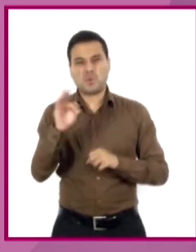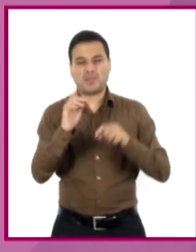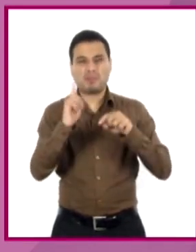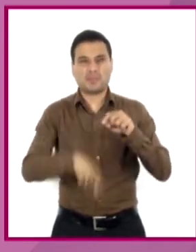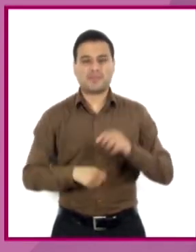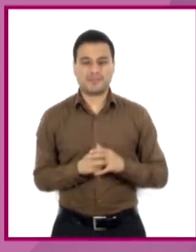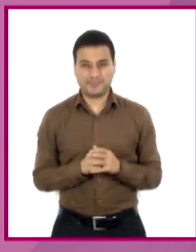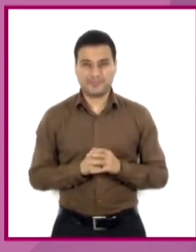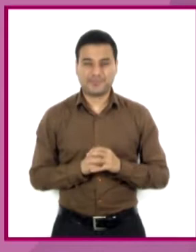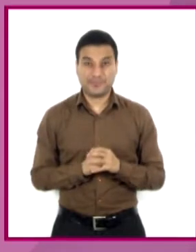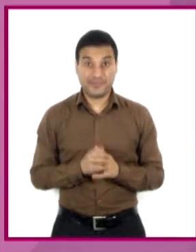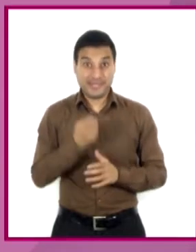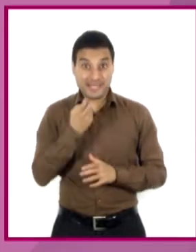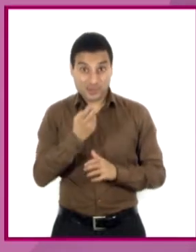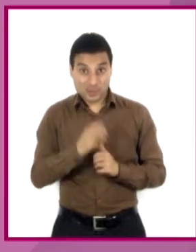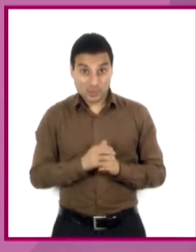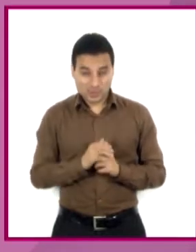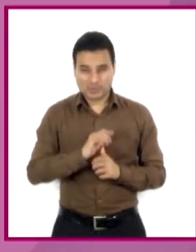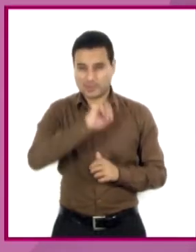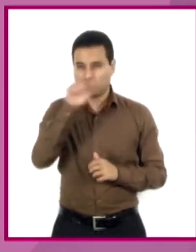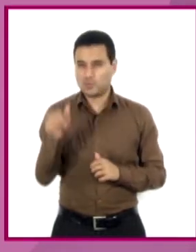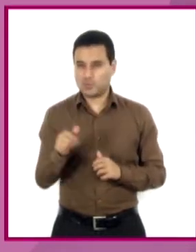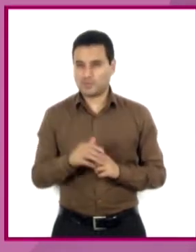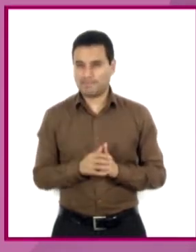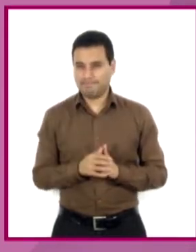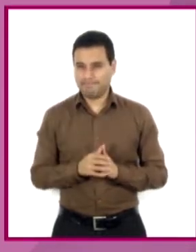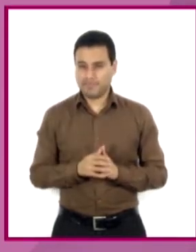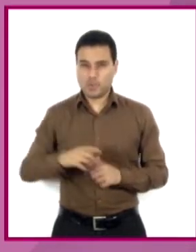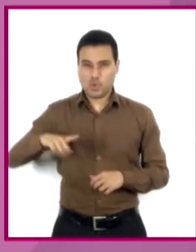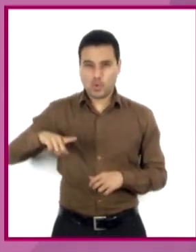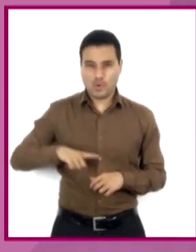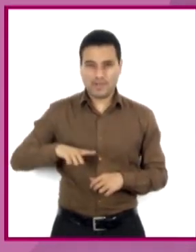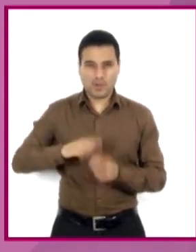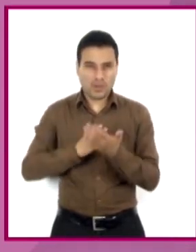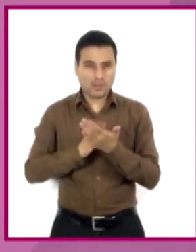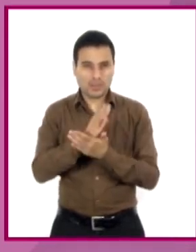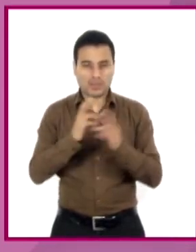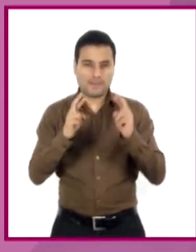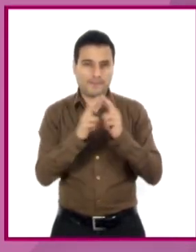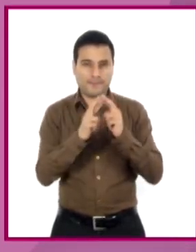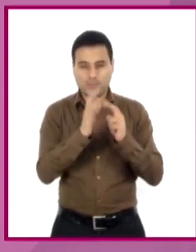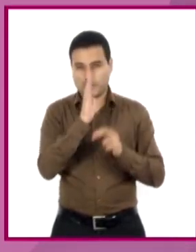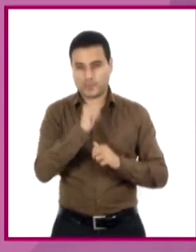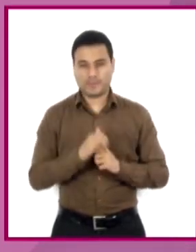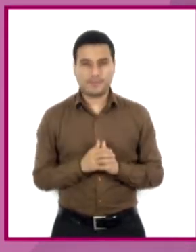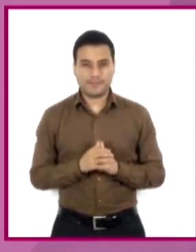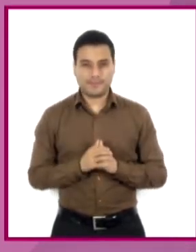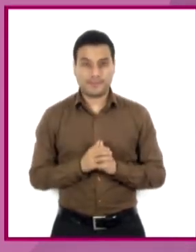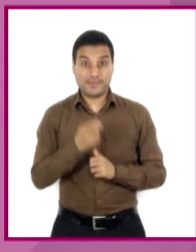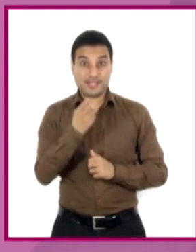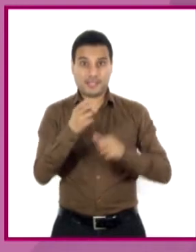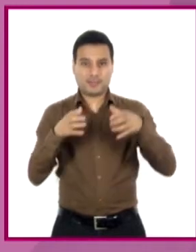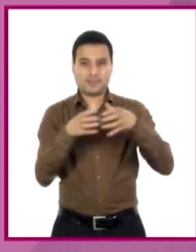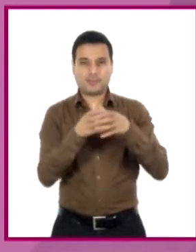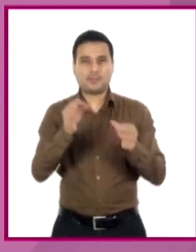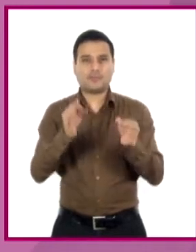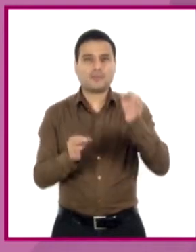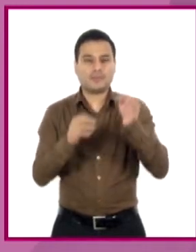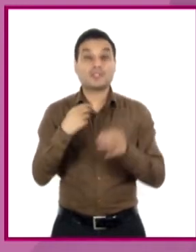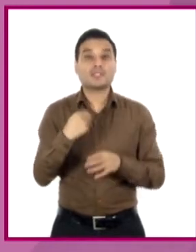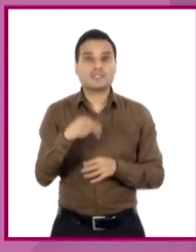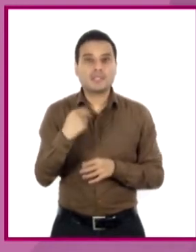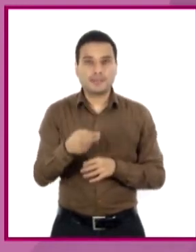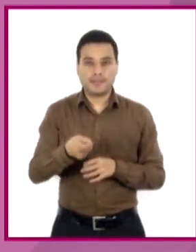católica y así evitar la intromisión del poder civil en el ámbito religioso. Este tribunal se conoce como